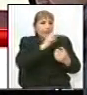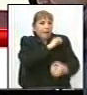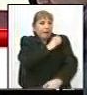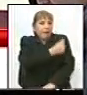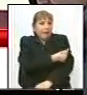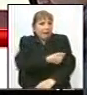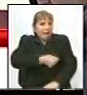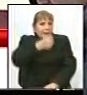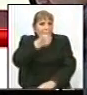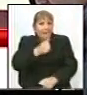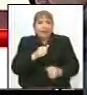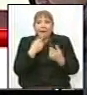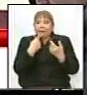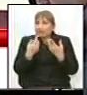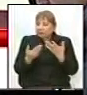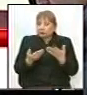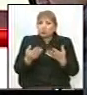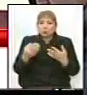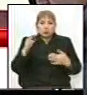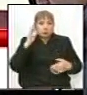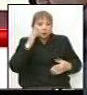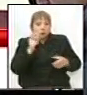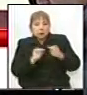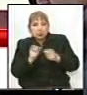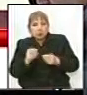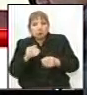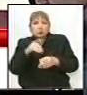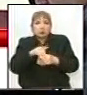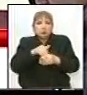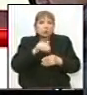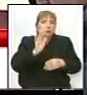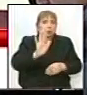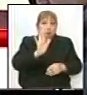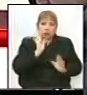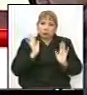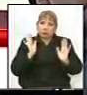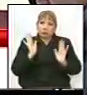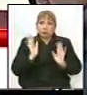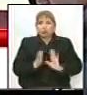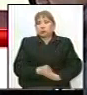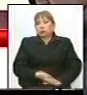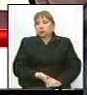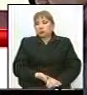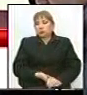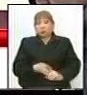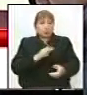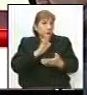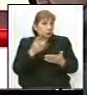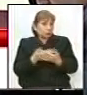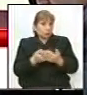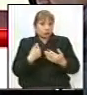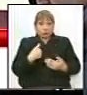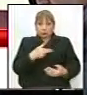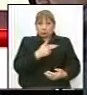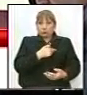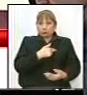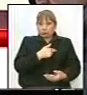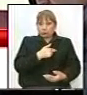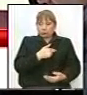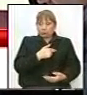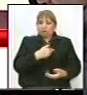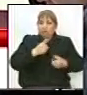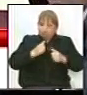en temas de publicidad estatal, de propaganda electoral en su caso. En todo caso, nosotros vamos a